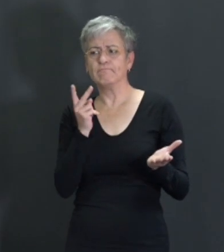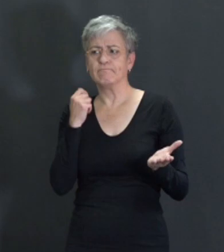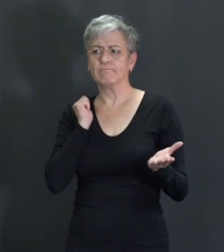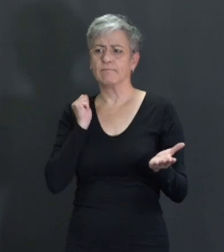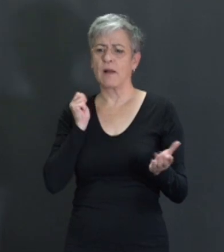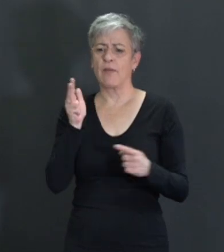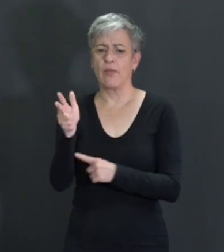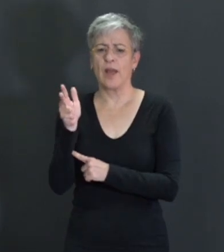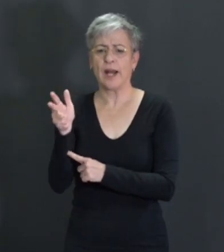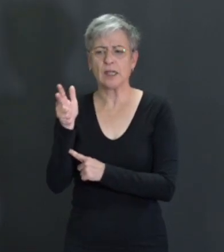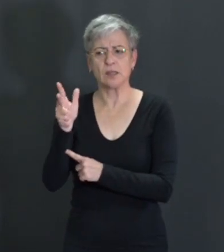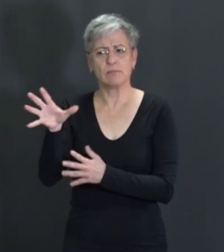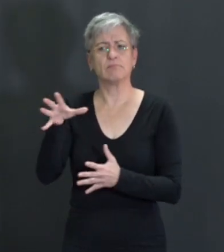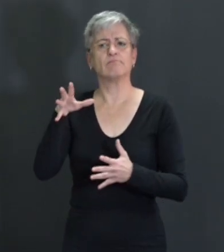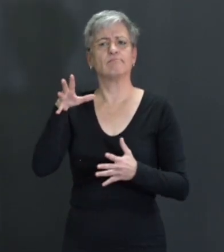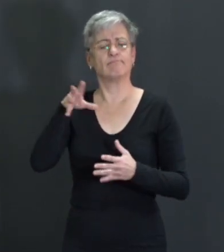de